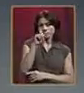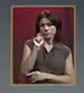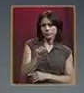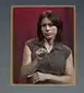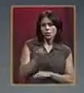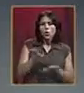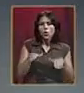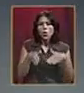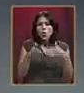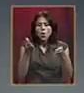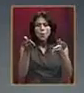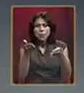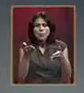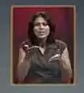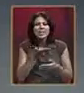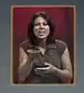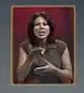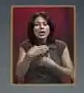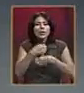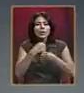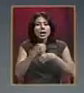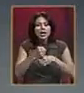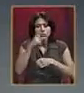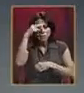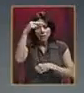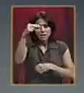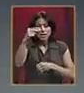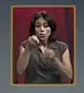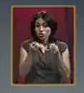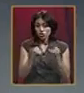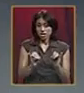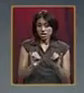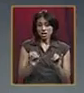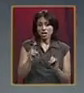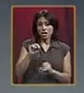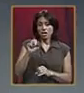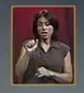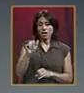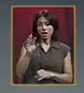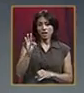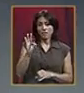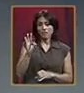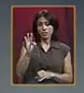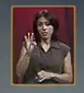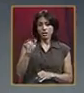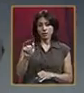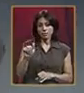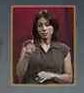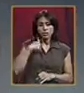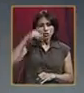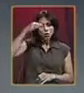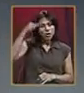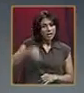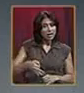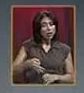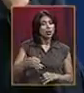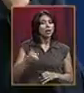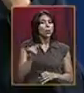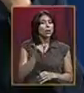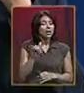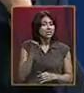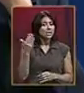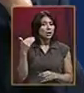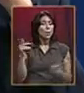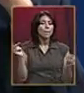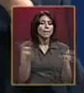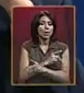se hubiera desenvuelto México sin el NAFTA, ¿verdad? Y yo creo que habría ido mucho peor, no solo en términos económicos, sino yo creo